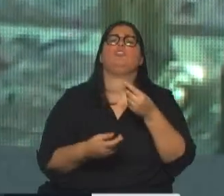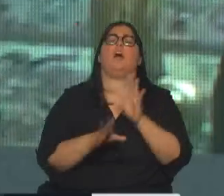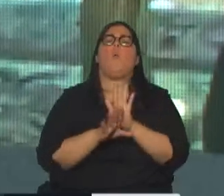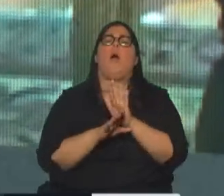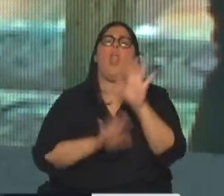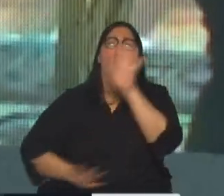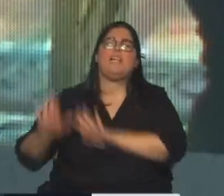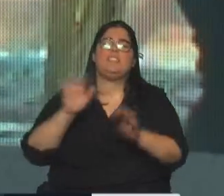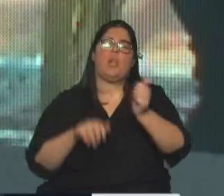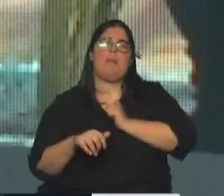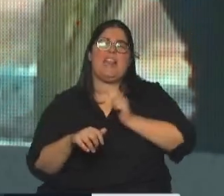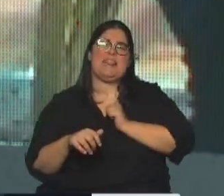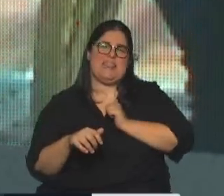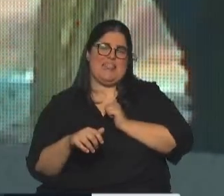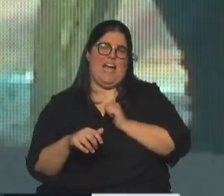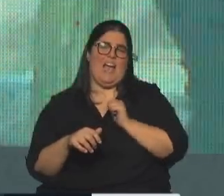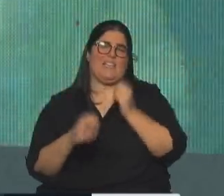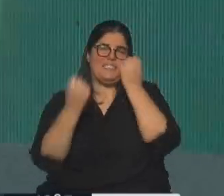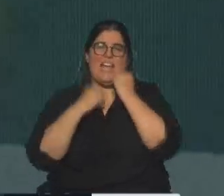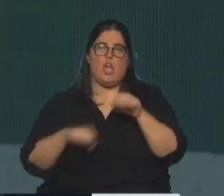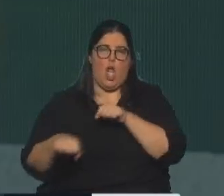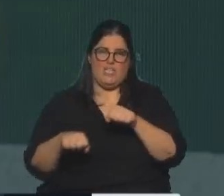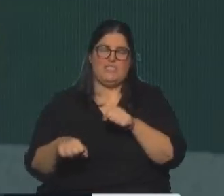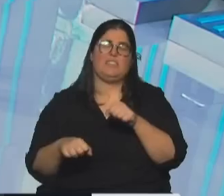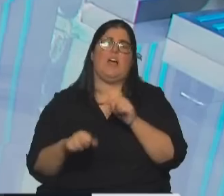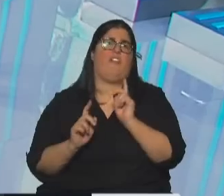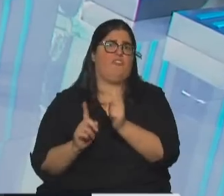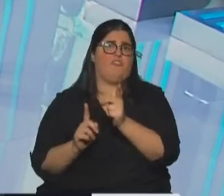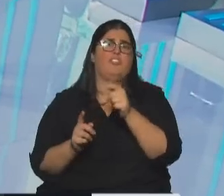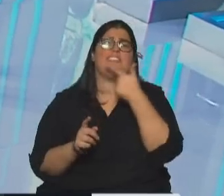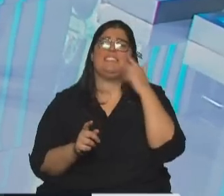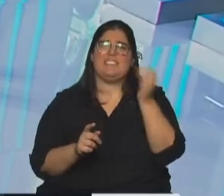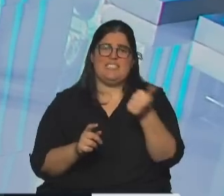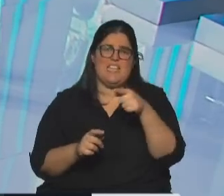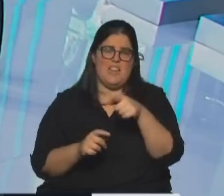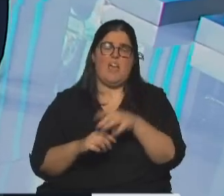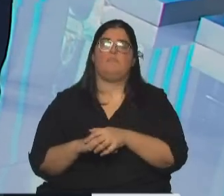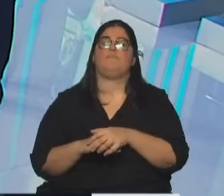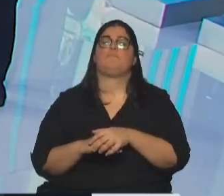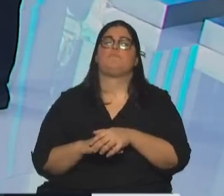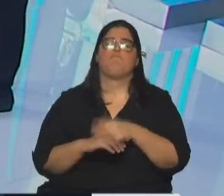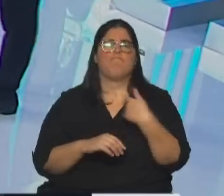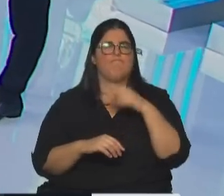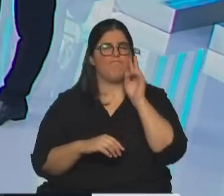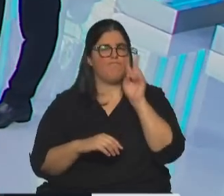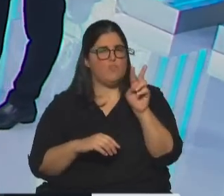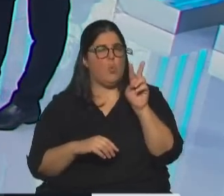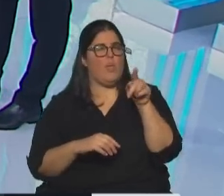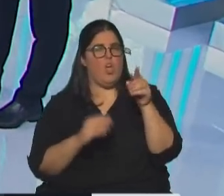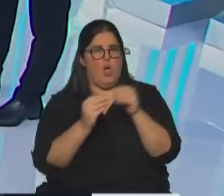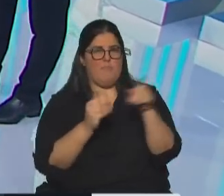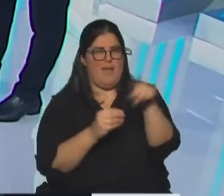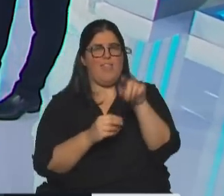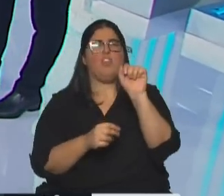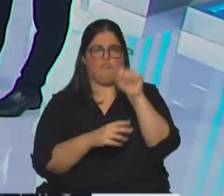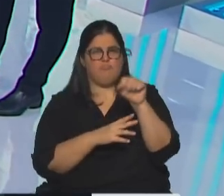militares que siguen operando en Siria a pesar de la baja. Bien, nombraba Siria y yo lo veía a Eber que estaba sintiendo con la cabeza como ese es